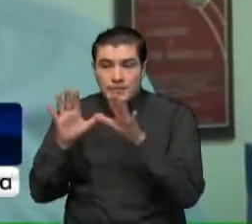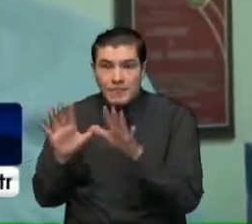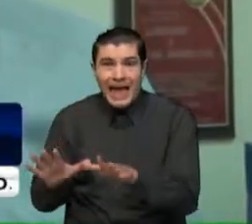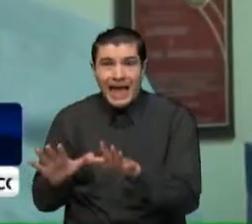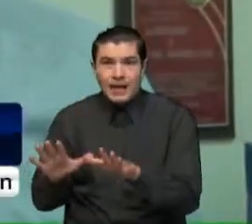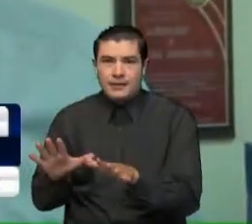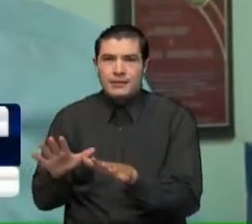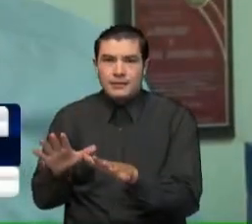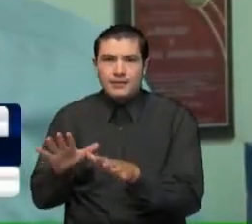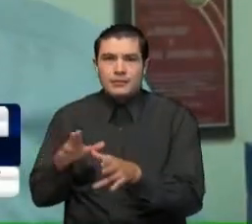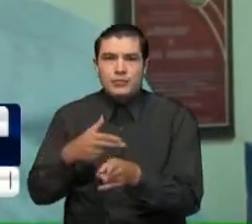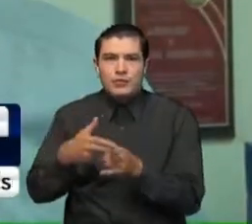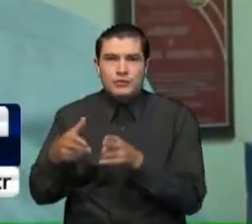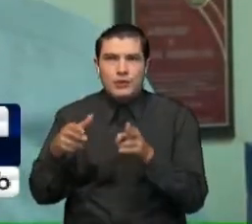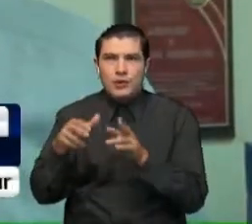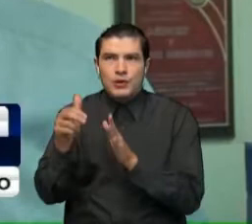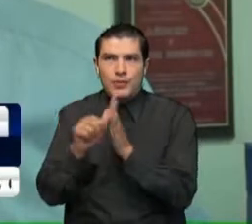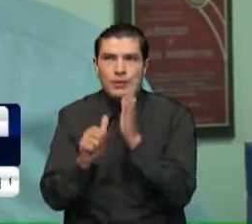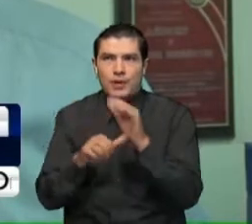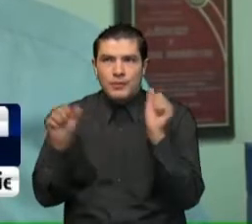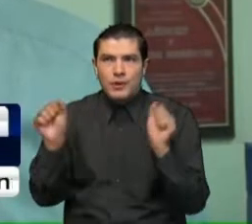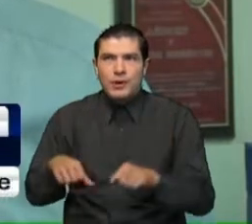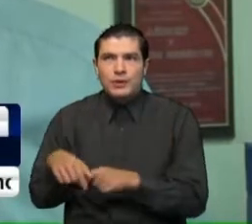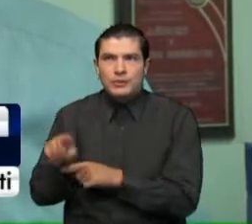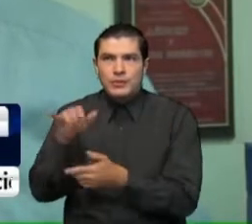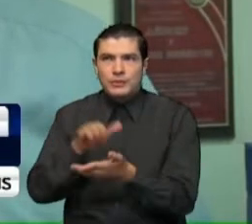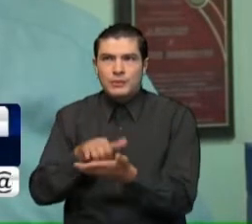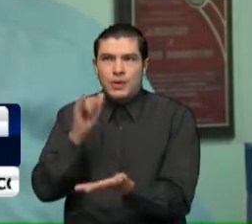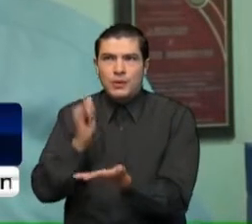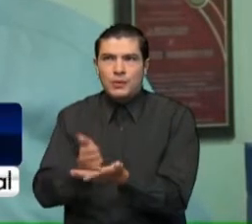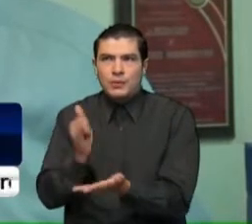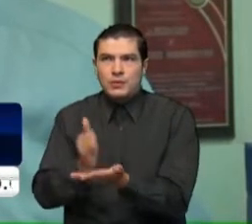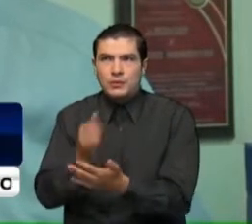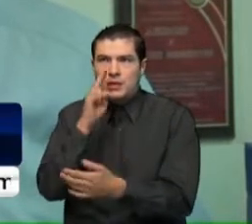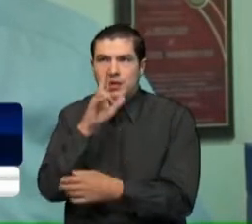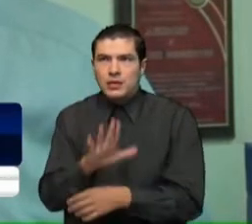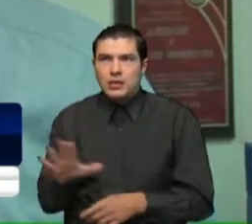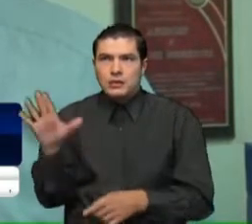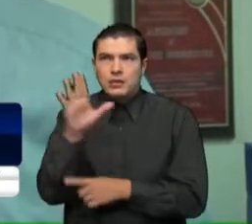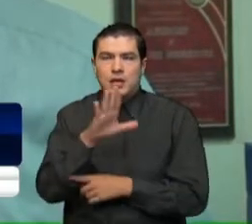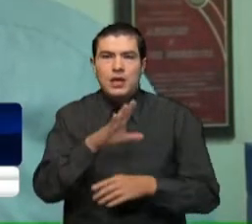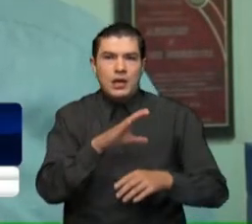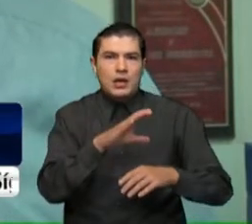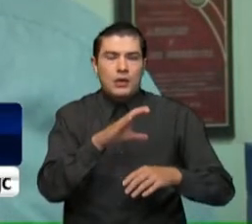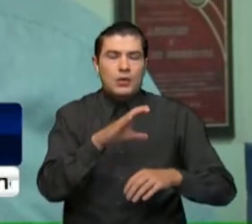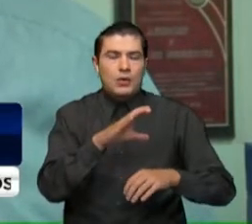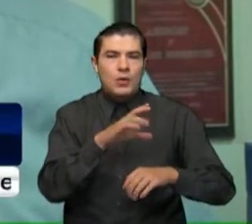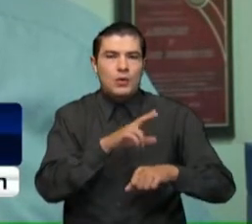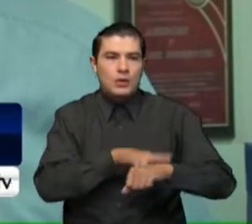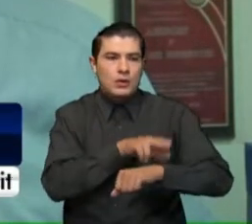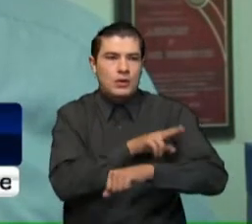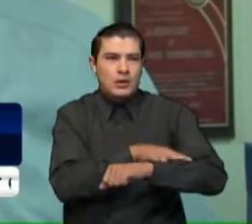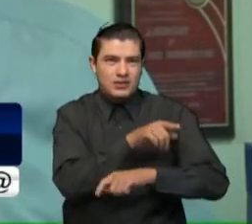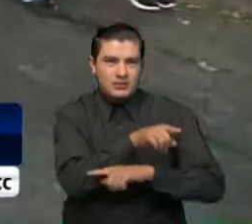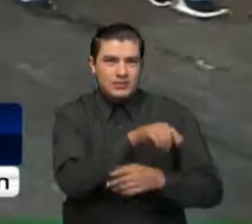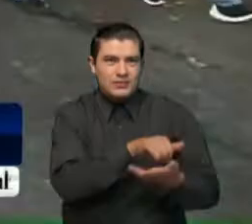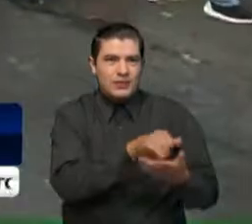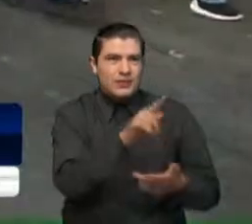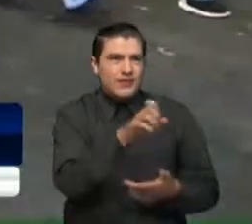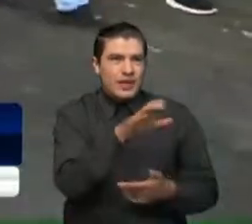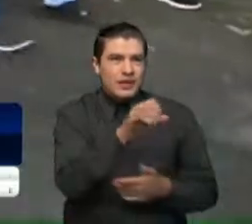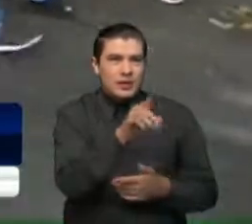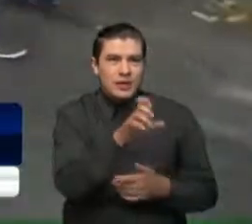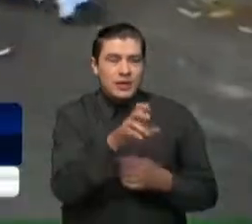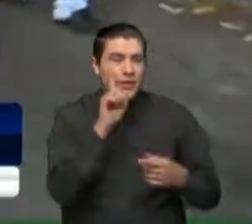programado y aprobado por la misma junta nacional al comité ejecutivo de efe code con el